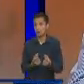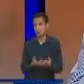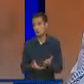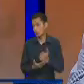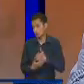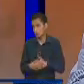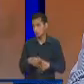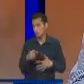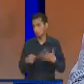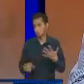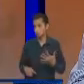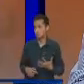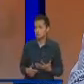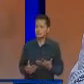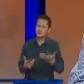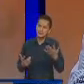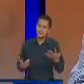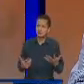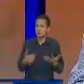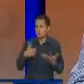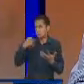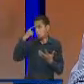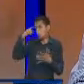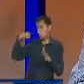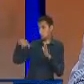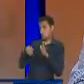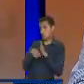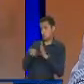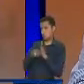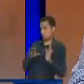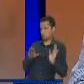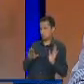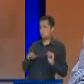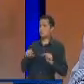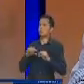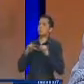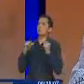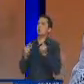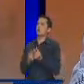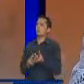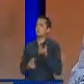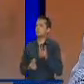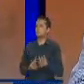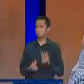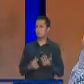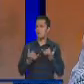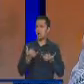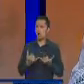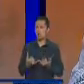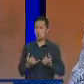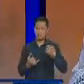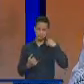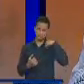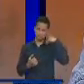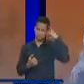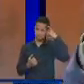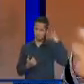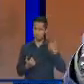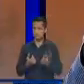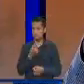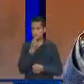¿no? Entonces es una cuestión que nadie la ha cuestionado. Hay un grupo muy pequeñito que ahora está cuestionando incluso eso, ¿no? El uso